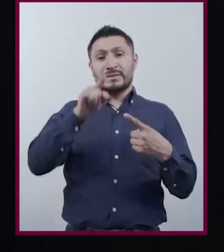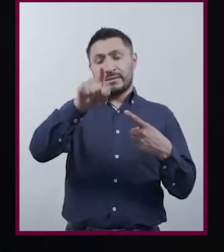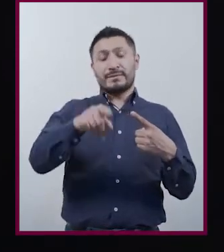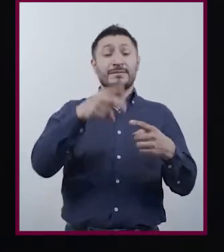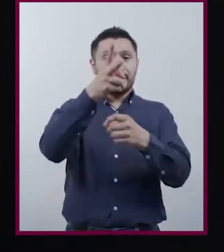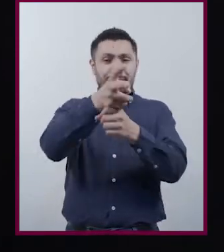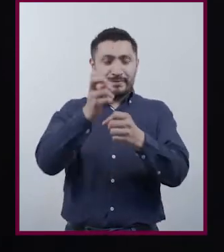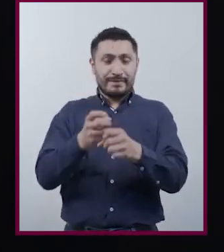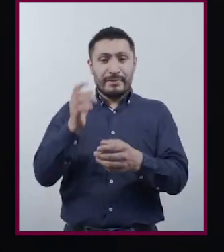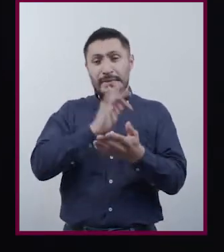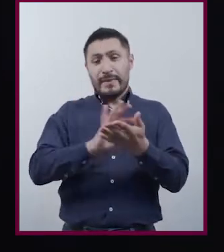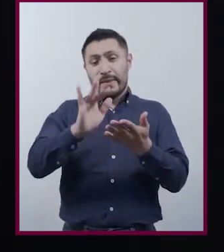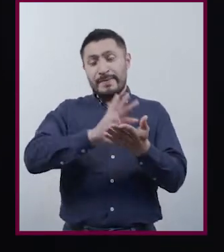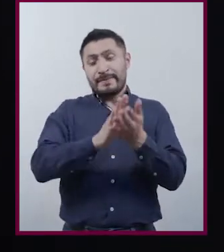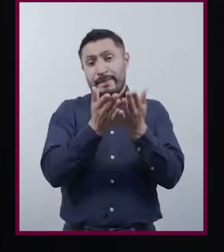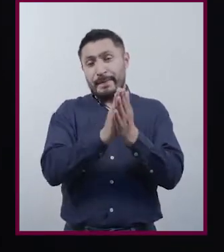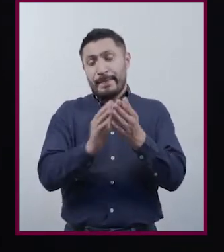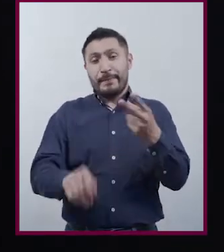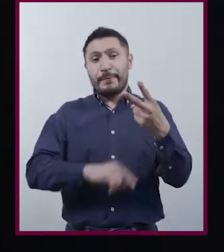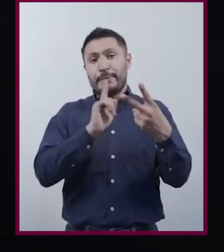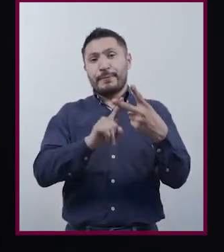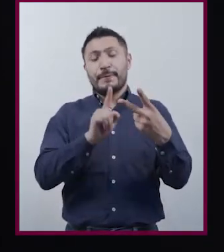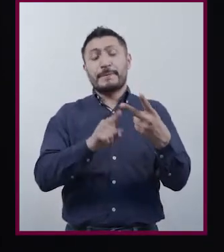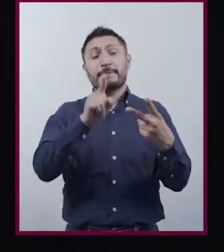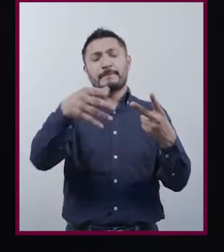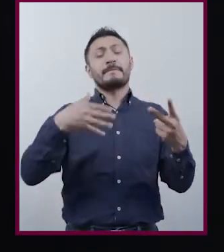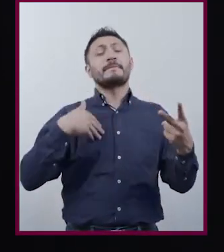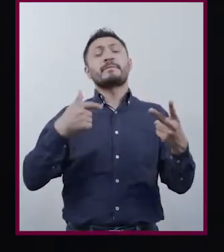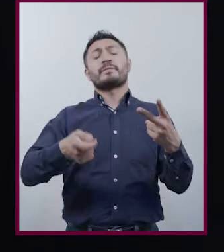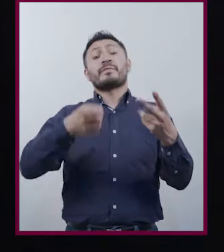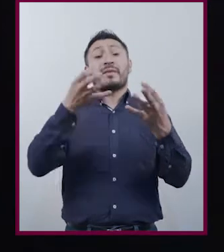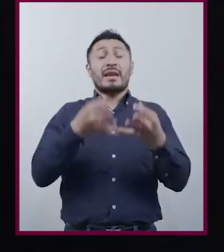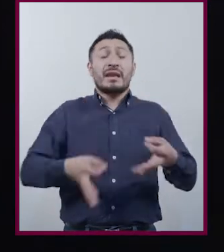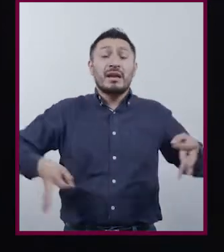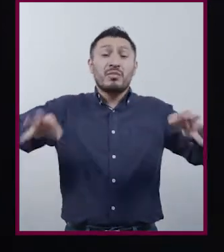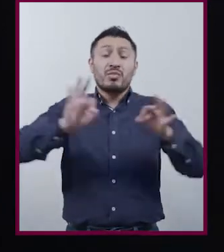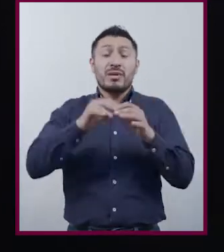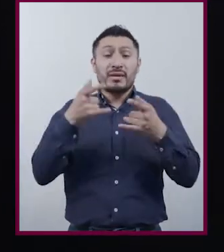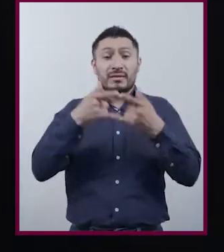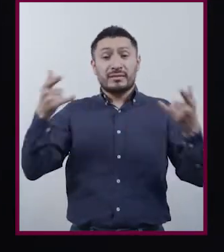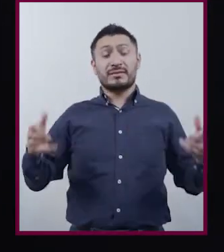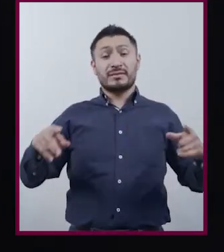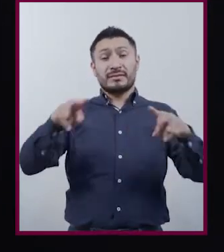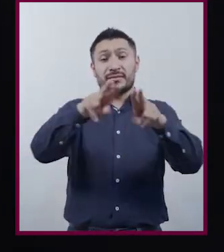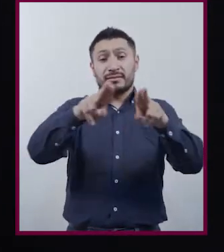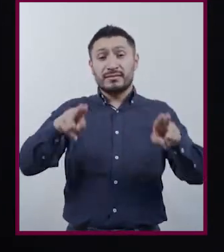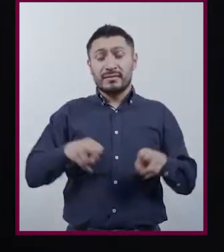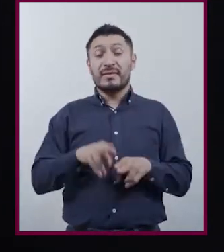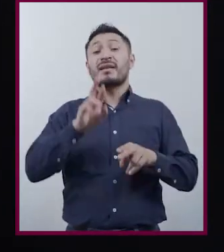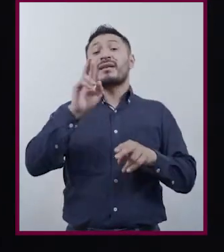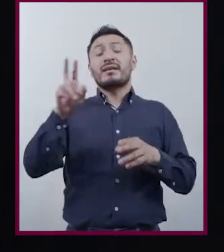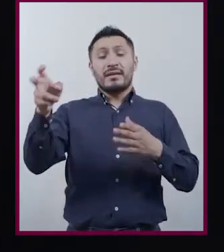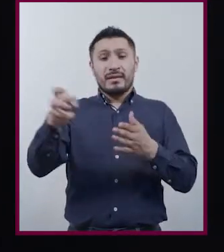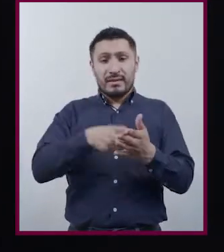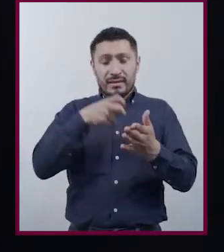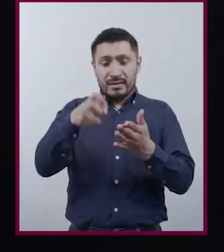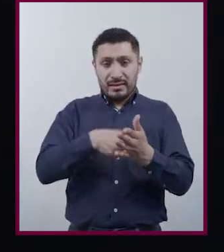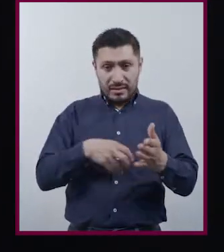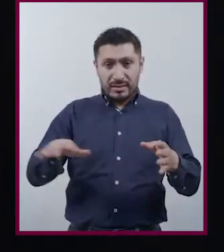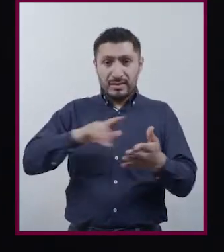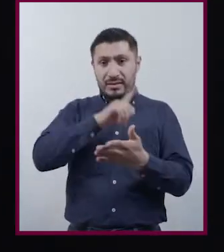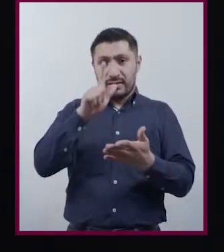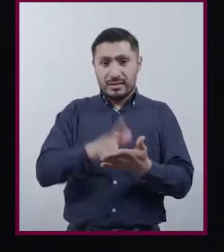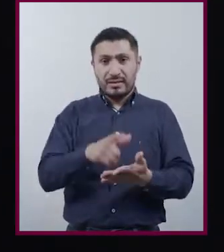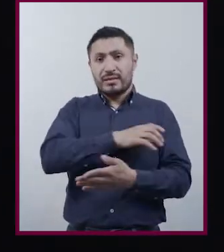leas. El segundo, comprender un proceso súper importante para nuestra historia nacional, la reforma agraria promovida por